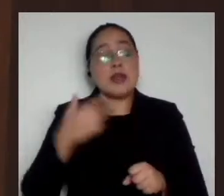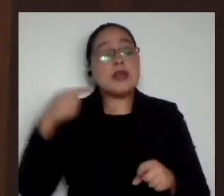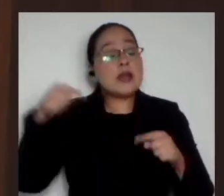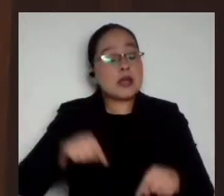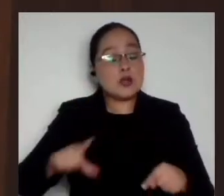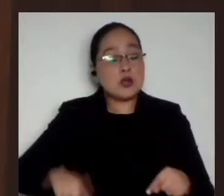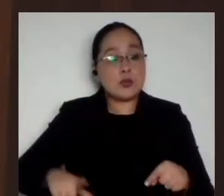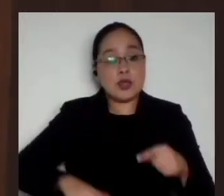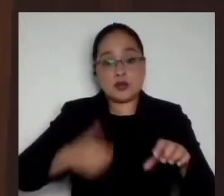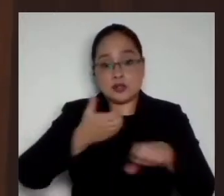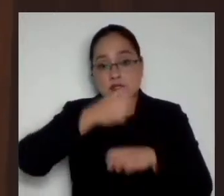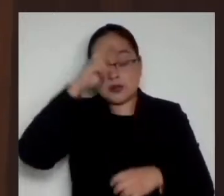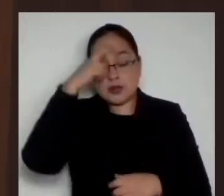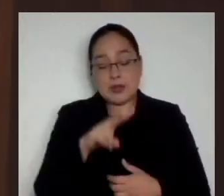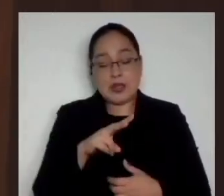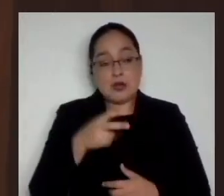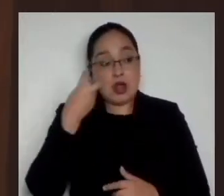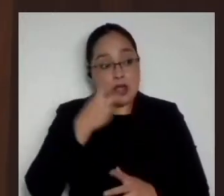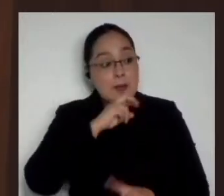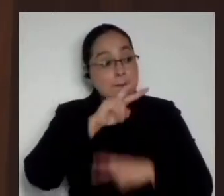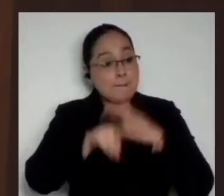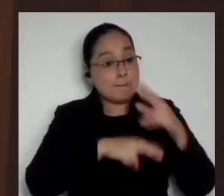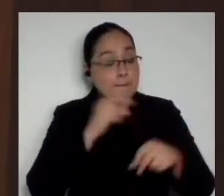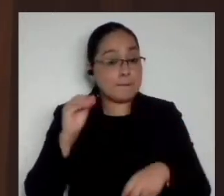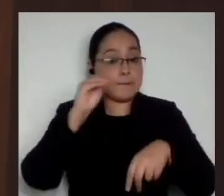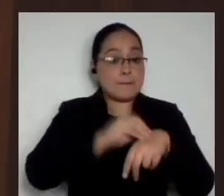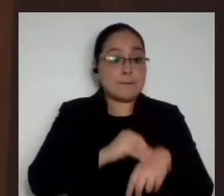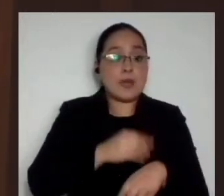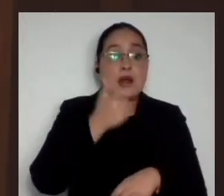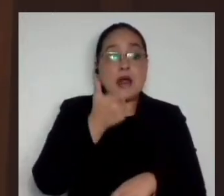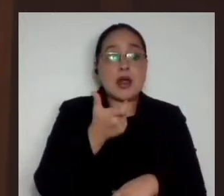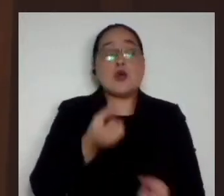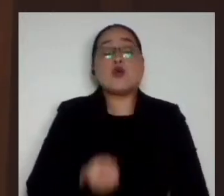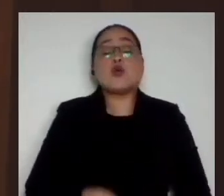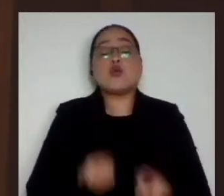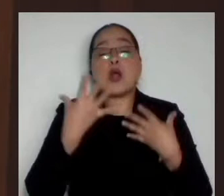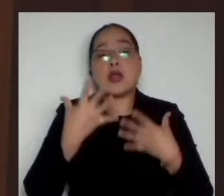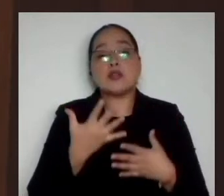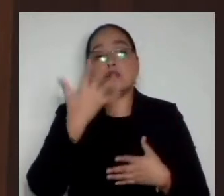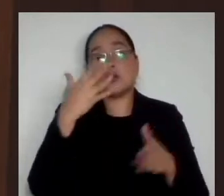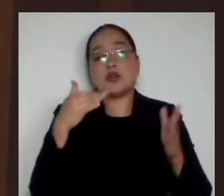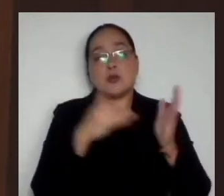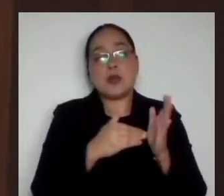gobierno del Estado va a poner 5,000 millones de pesos